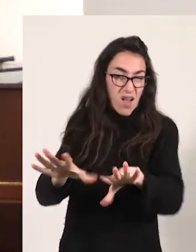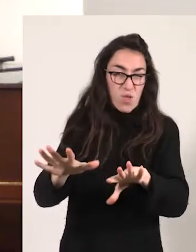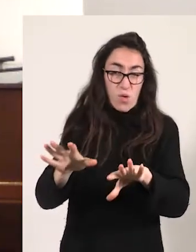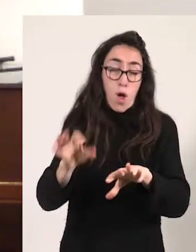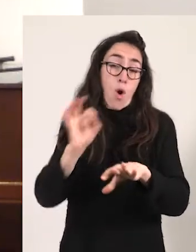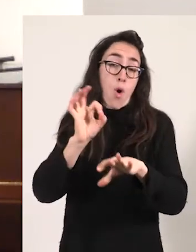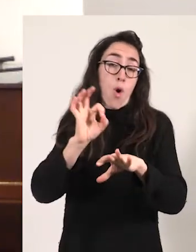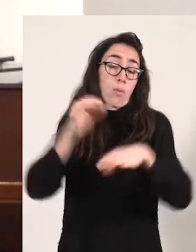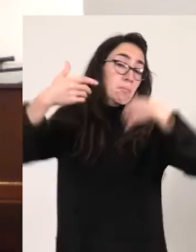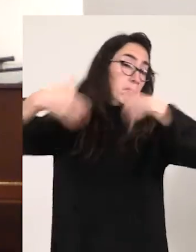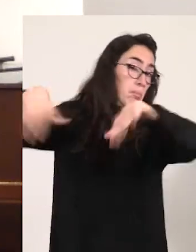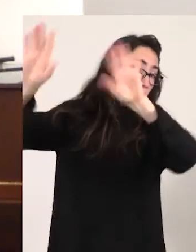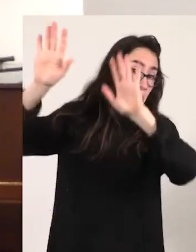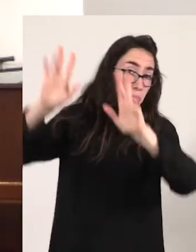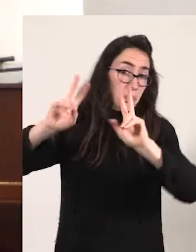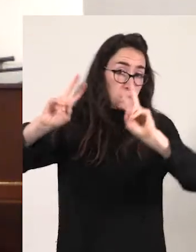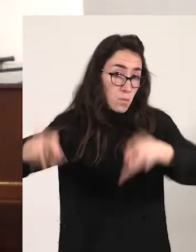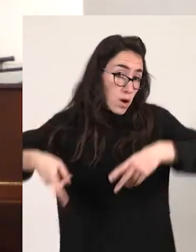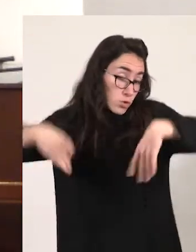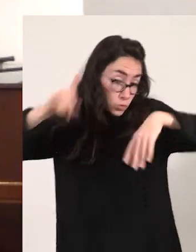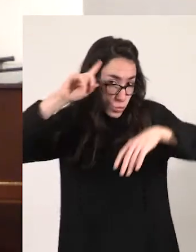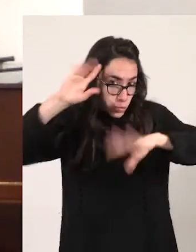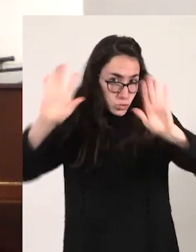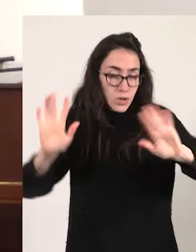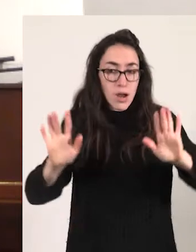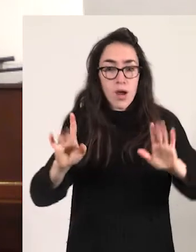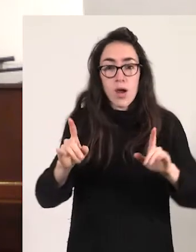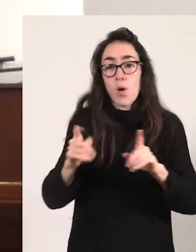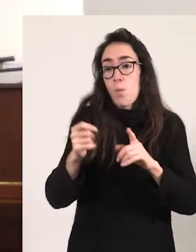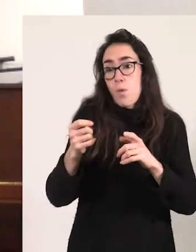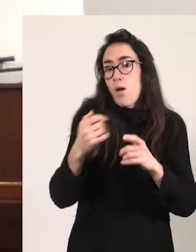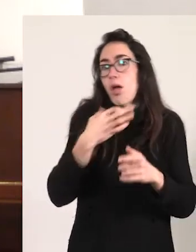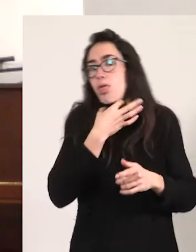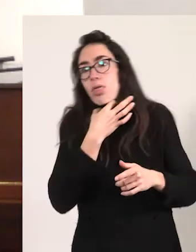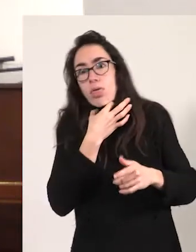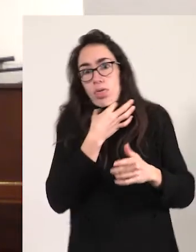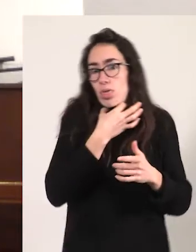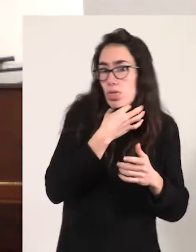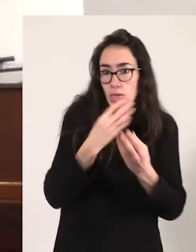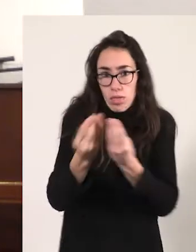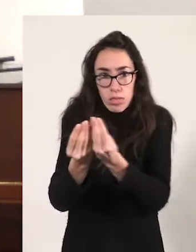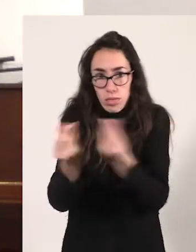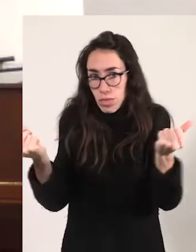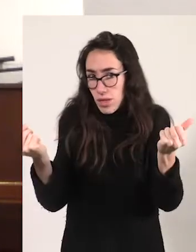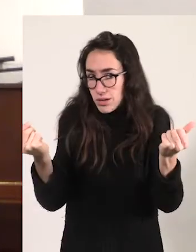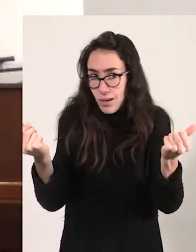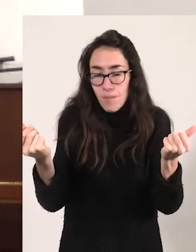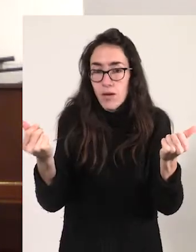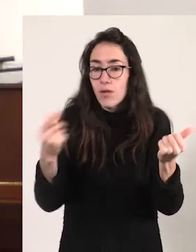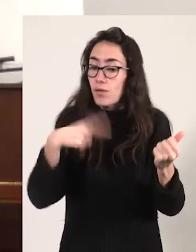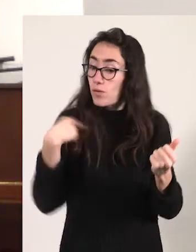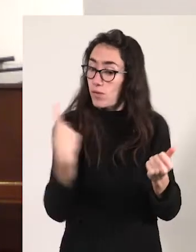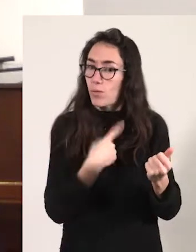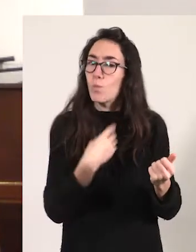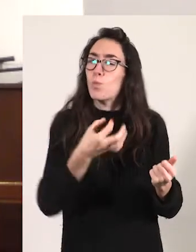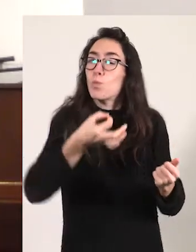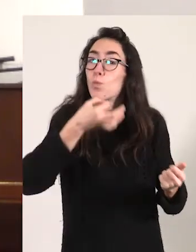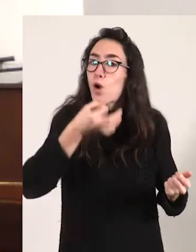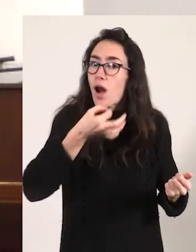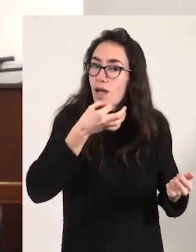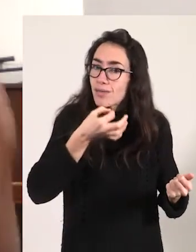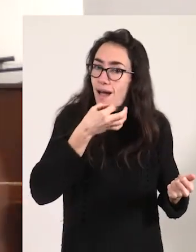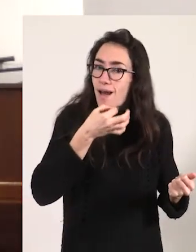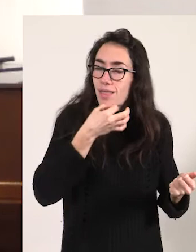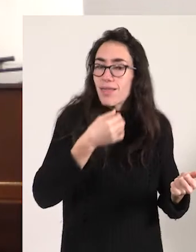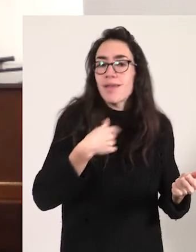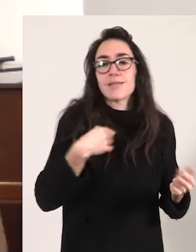pues, se ha abandonado o se ha dejado morir en cierto modo, o si no morir agonizante, pues